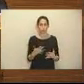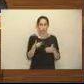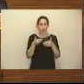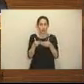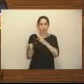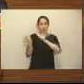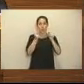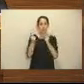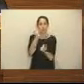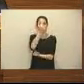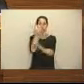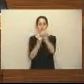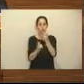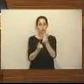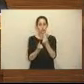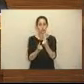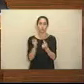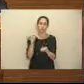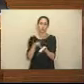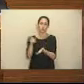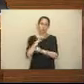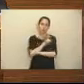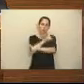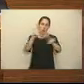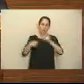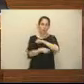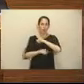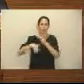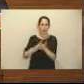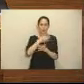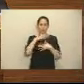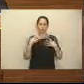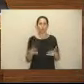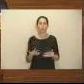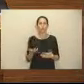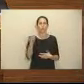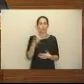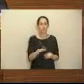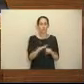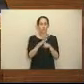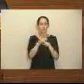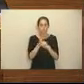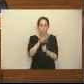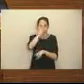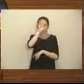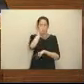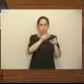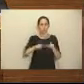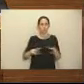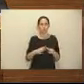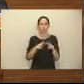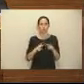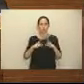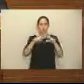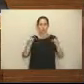debate presupuestario que usted lleva anunciando desde el mes de agosto y en la situación de perplejidad en la que se encuentra la sociedad asturiana ante